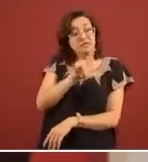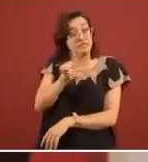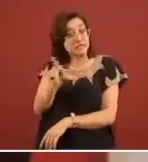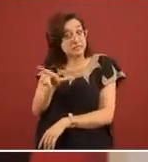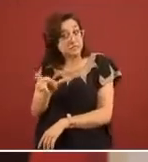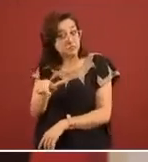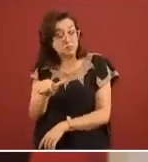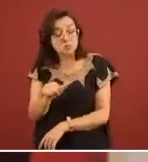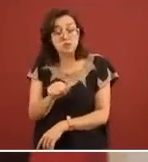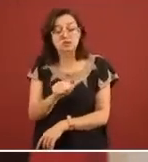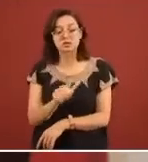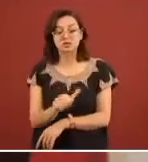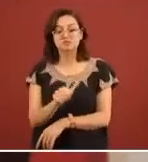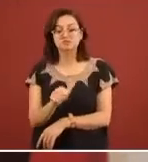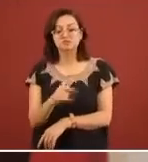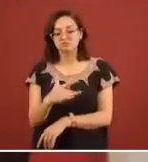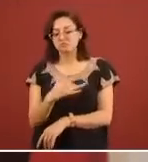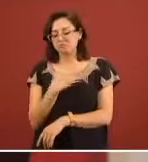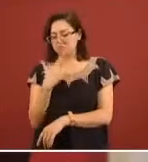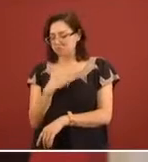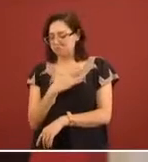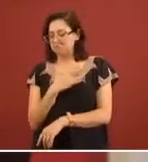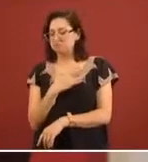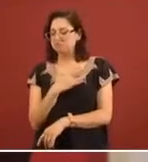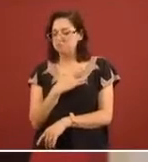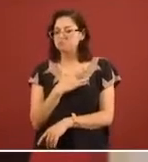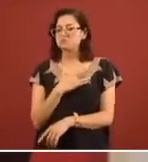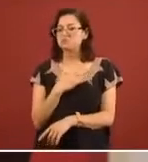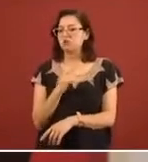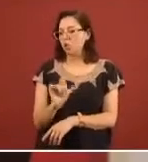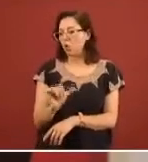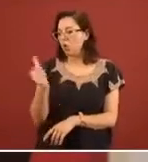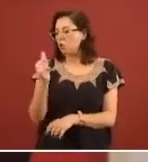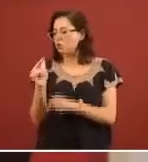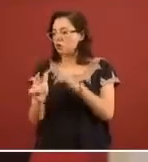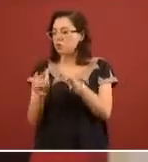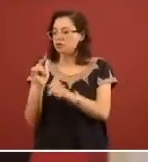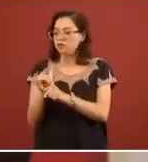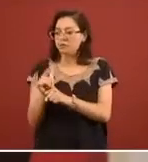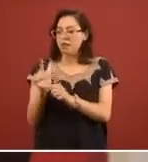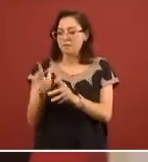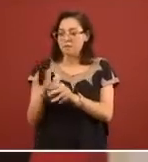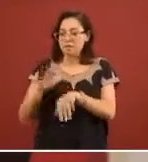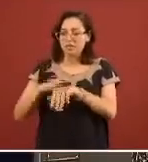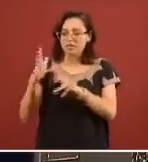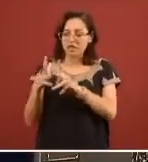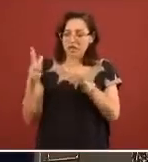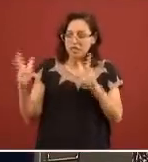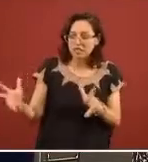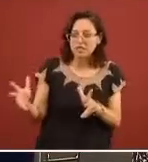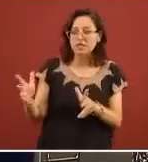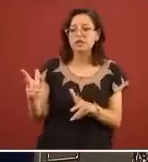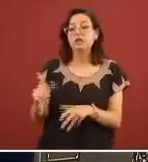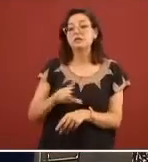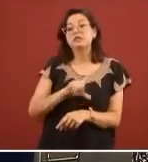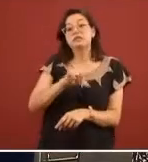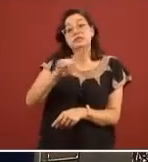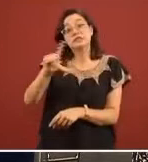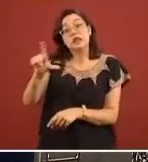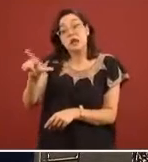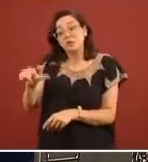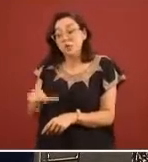cuando es el caso necesario, usar otras especies animales mayores. Luego